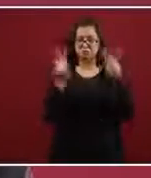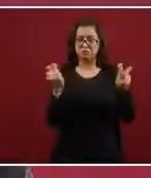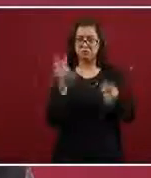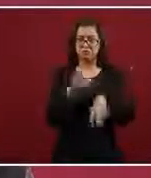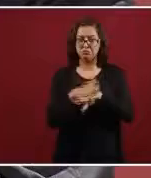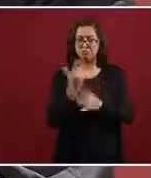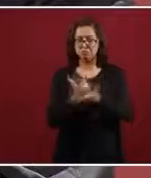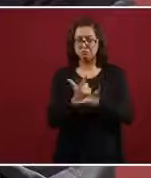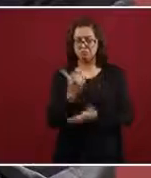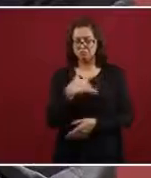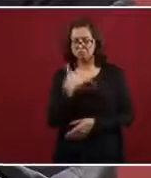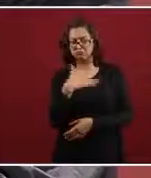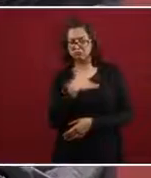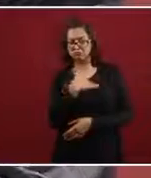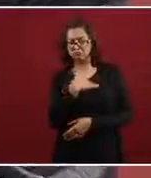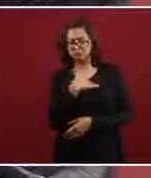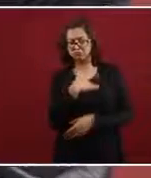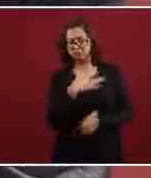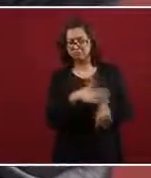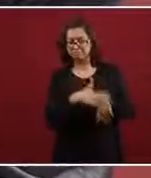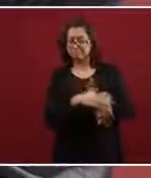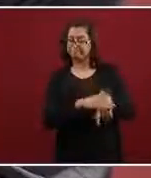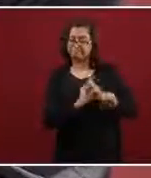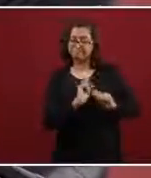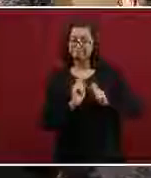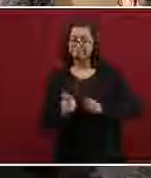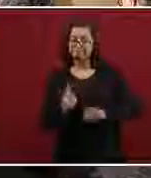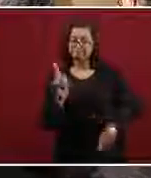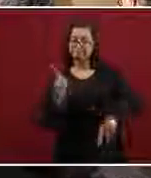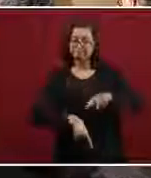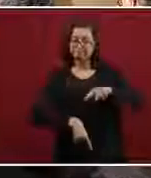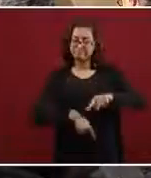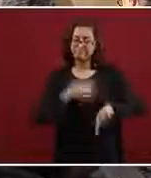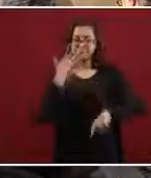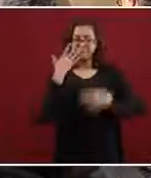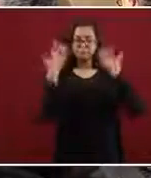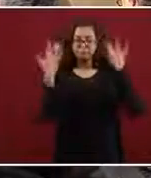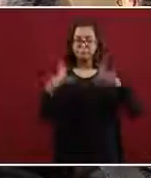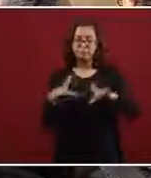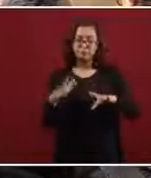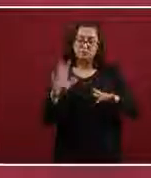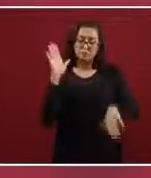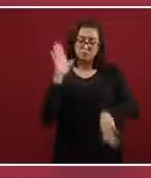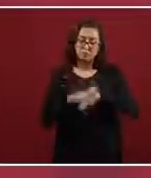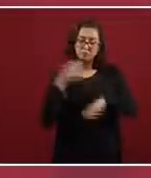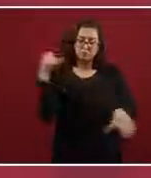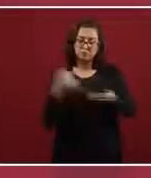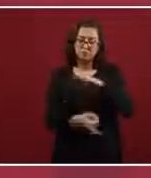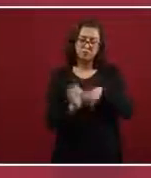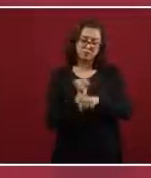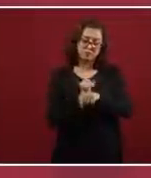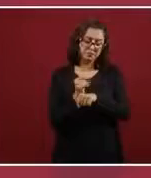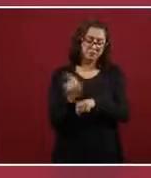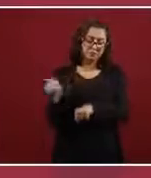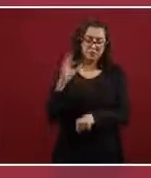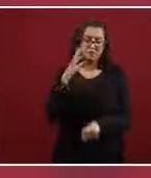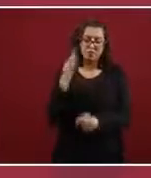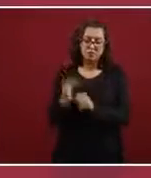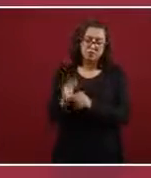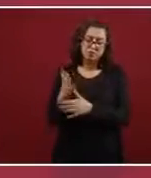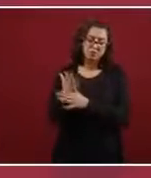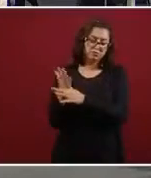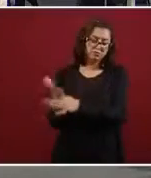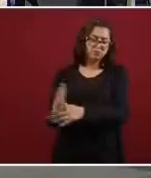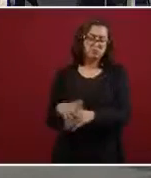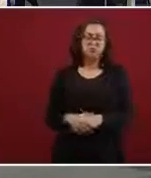graves, pues a separarlos del cargo y a profundizar en la investigación. Presidente, ¿usted considera que le están